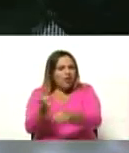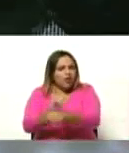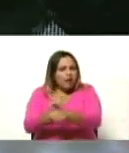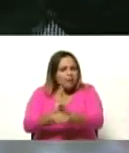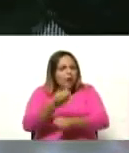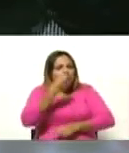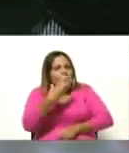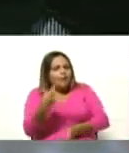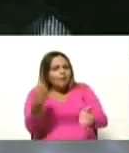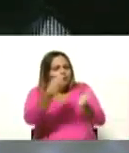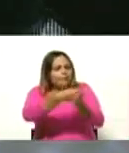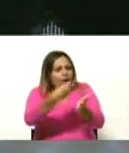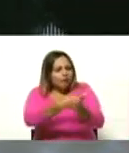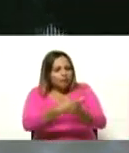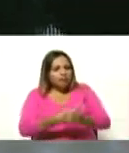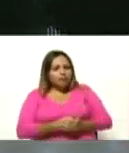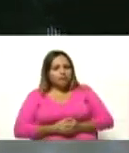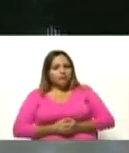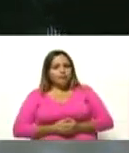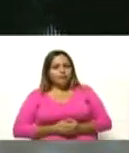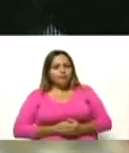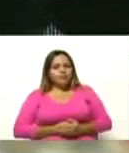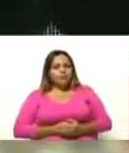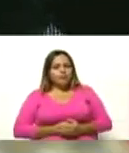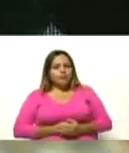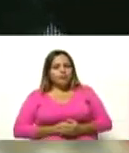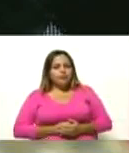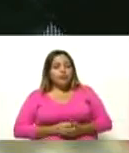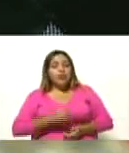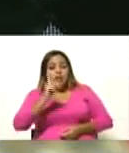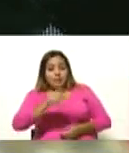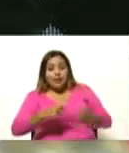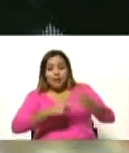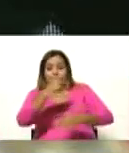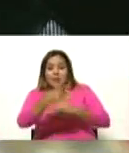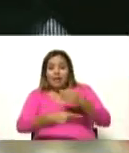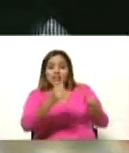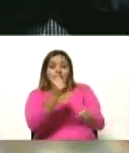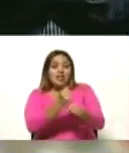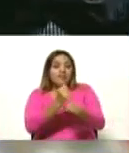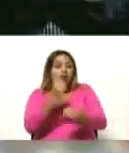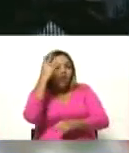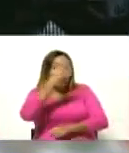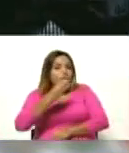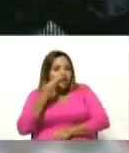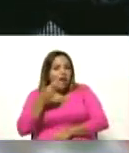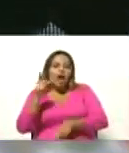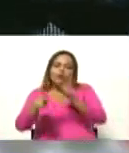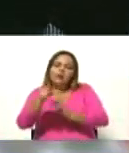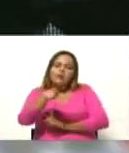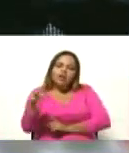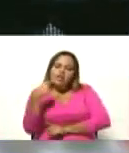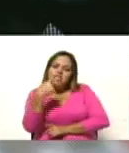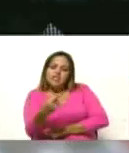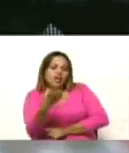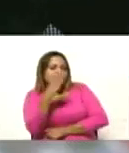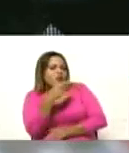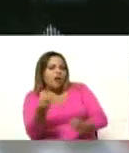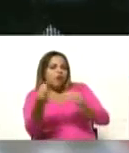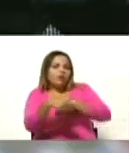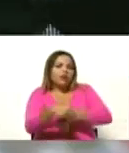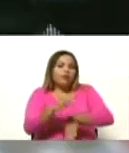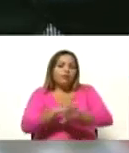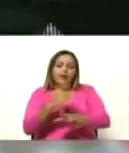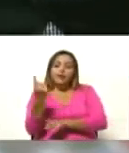buena remuneración. Incluso el programa Chamba Juvenil, aunque hay críticas porque ponen a la gente solo